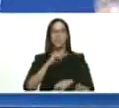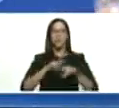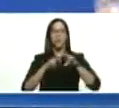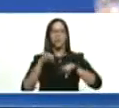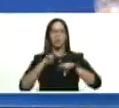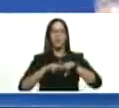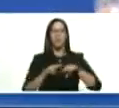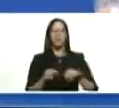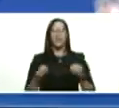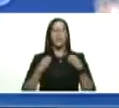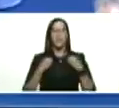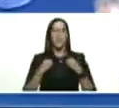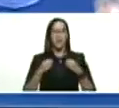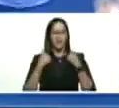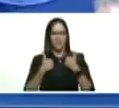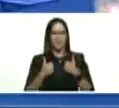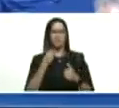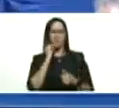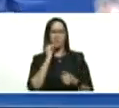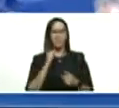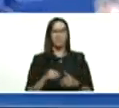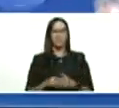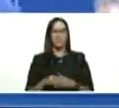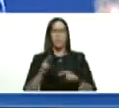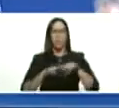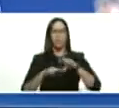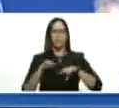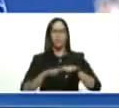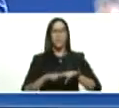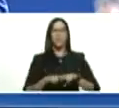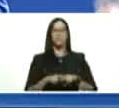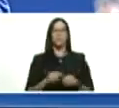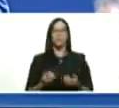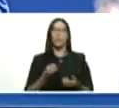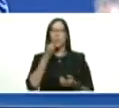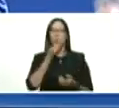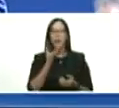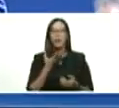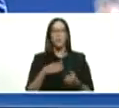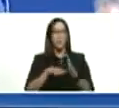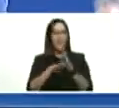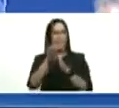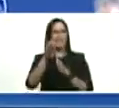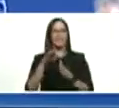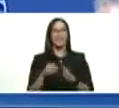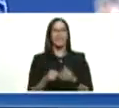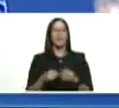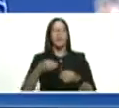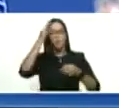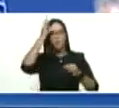vivir viviendo, muchachos, muchachas, construyendo lo bueno para adelante, con fe.